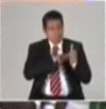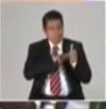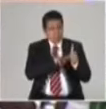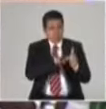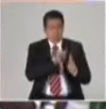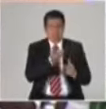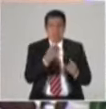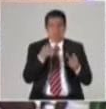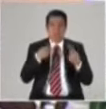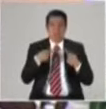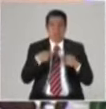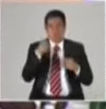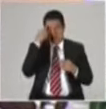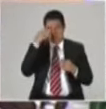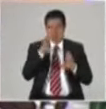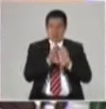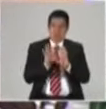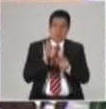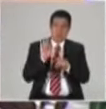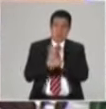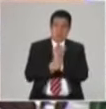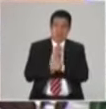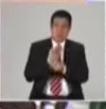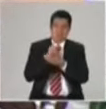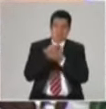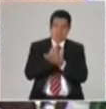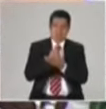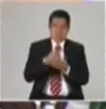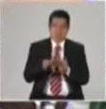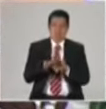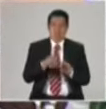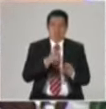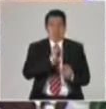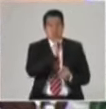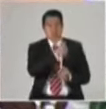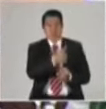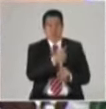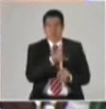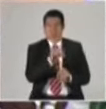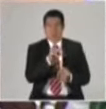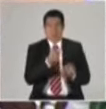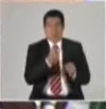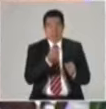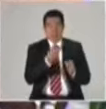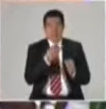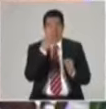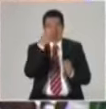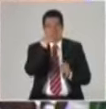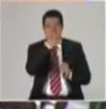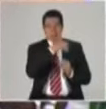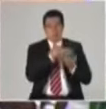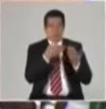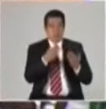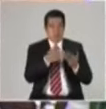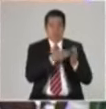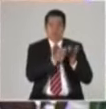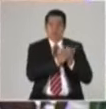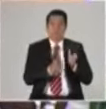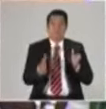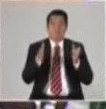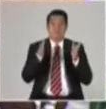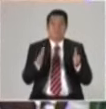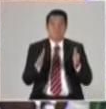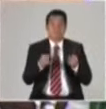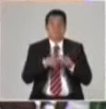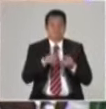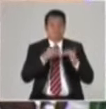menos privilegiados, para no dejarlos solos en estas horas difíciles, en las que la brecha de la